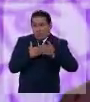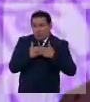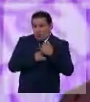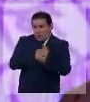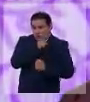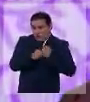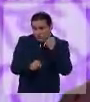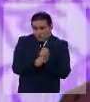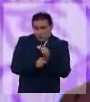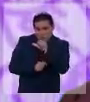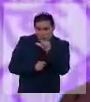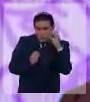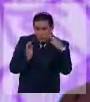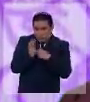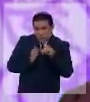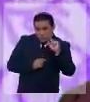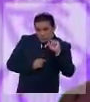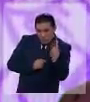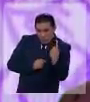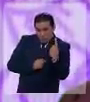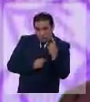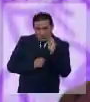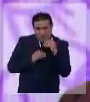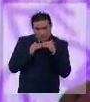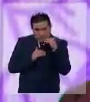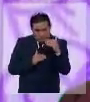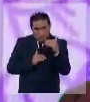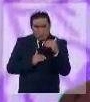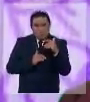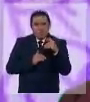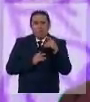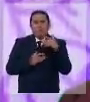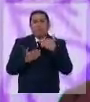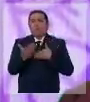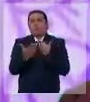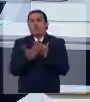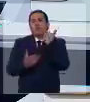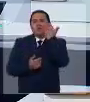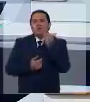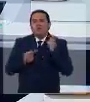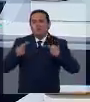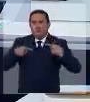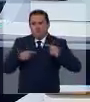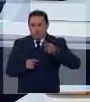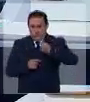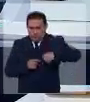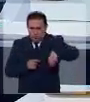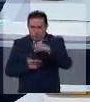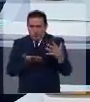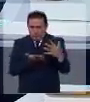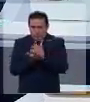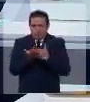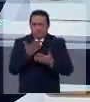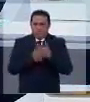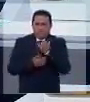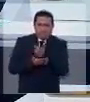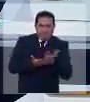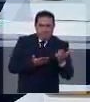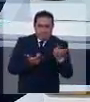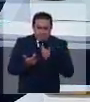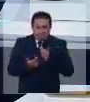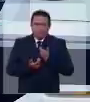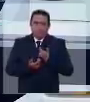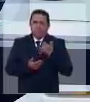establecimiento del derecho a un ingreso básico universal. En su plataforma está la propuesta de lanzar una nueva estrategia, dice, de